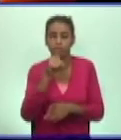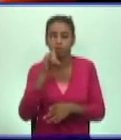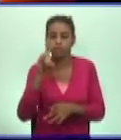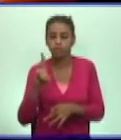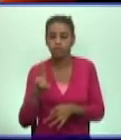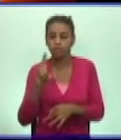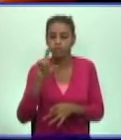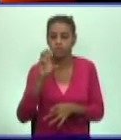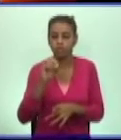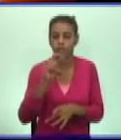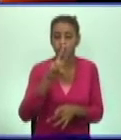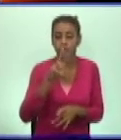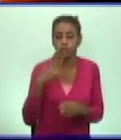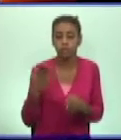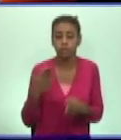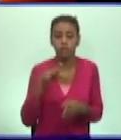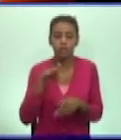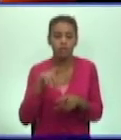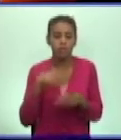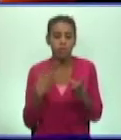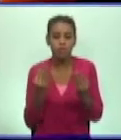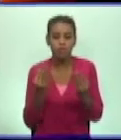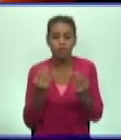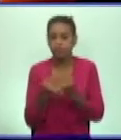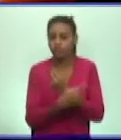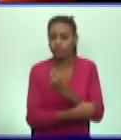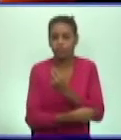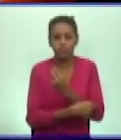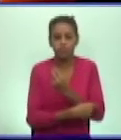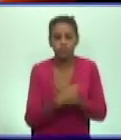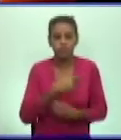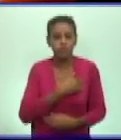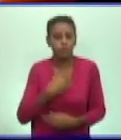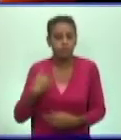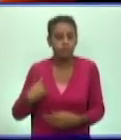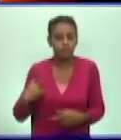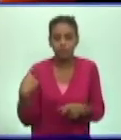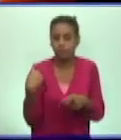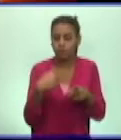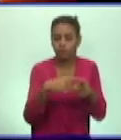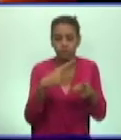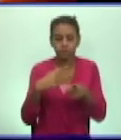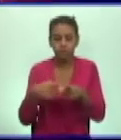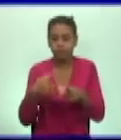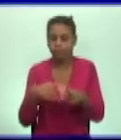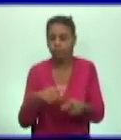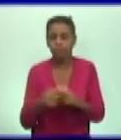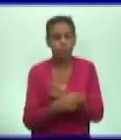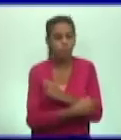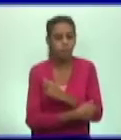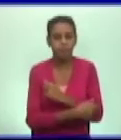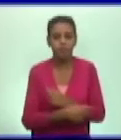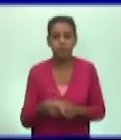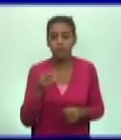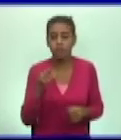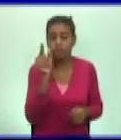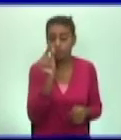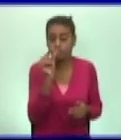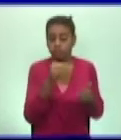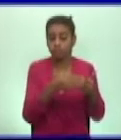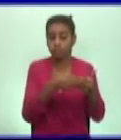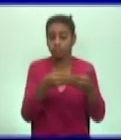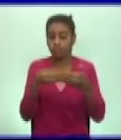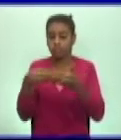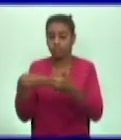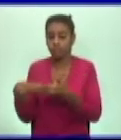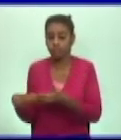encuentra Vietnam y también se encuentra la actual China. Por tanto, Ho Chi Minh fue esa figura que condujo y que dirigió esa lucha